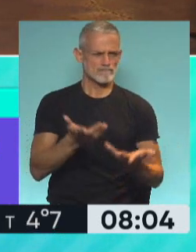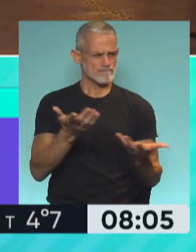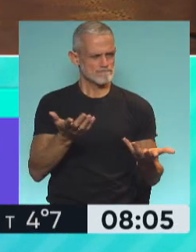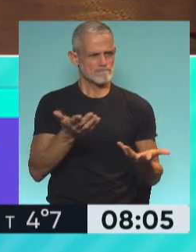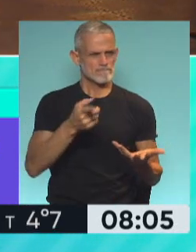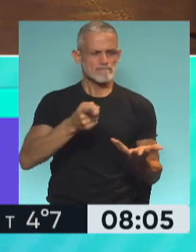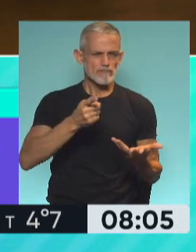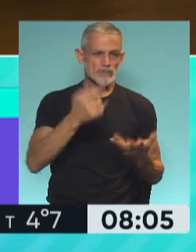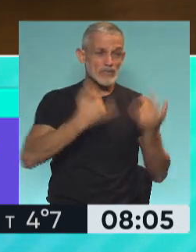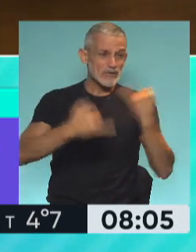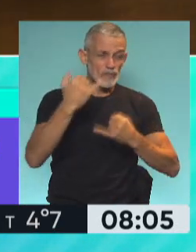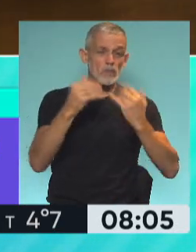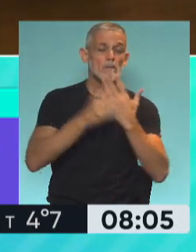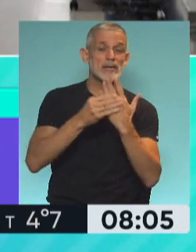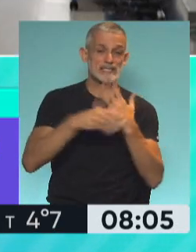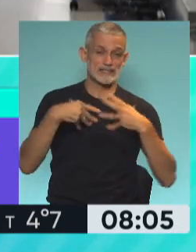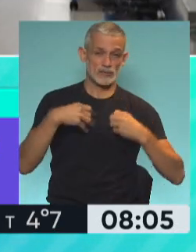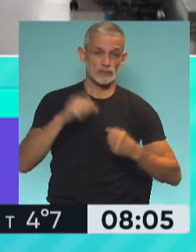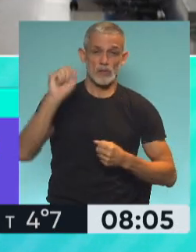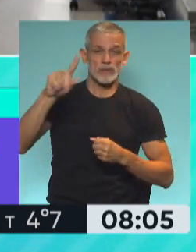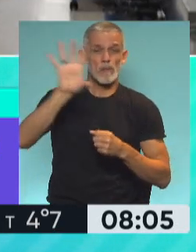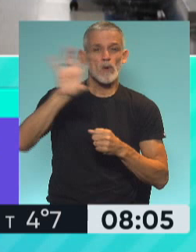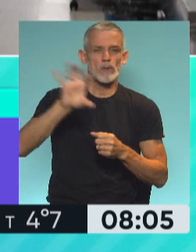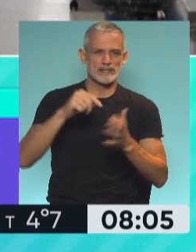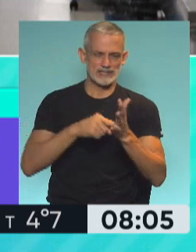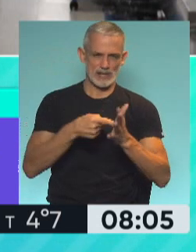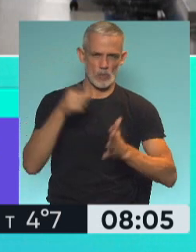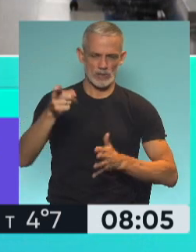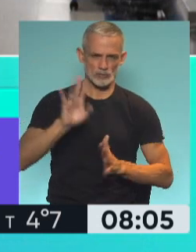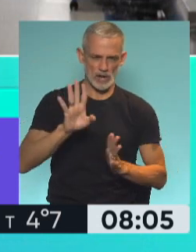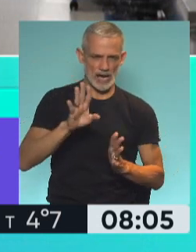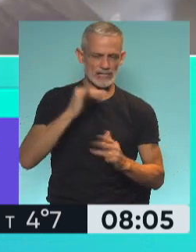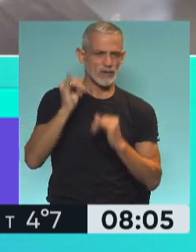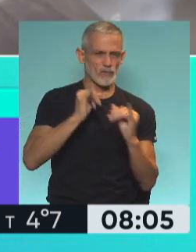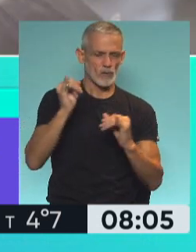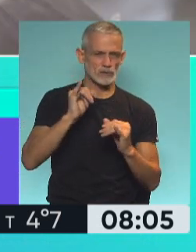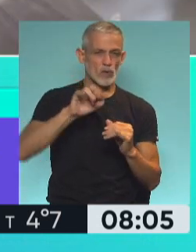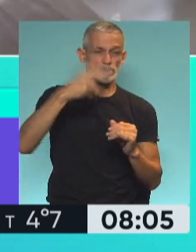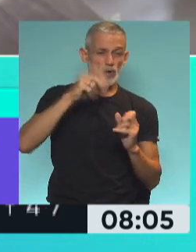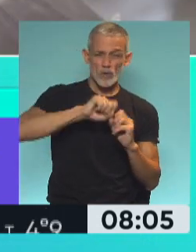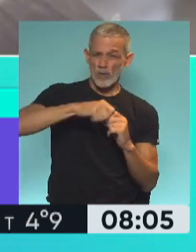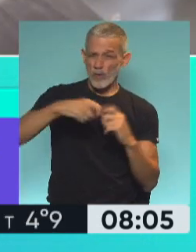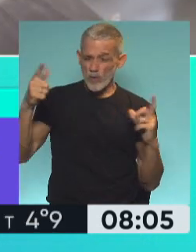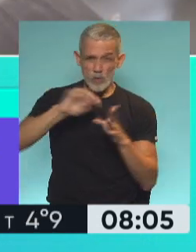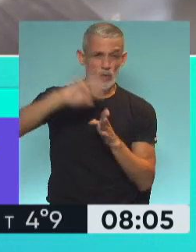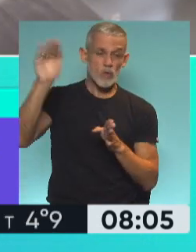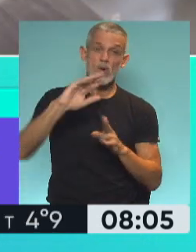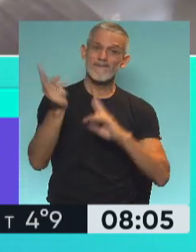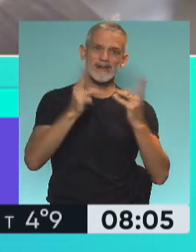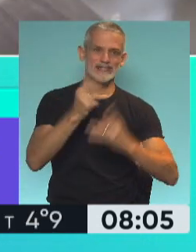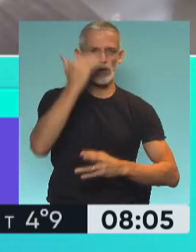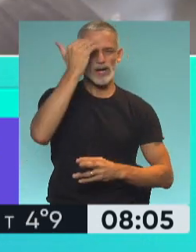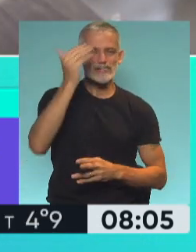paradigmáticos los datos que dio el Ministerio de Salud de la provincia de Buenos Aires. Durante la segunda ola fallecieron 15